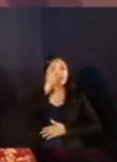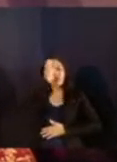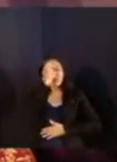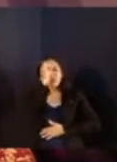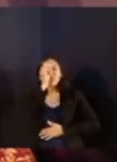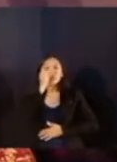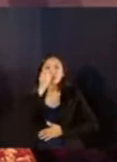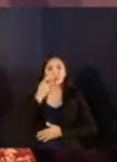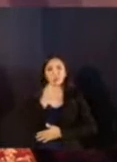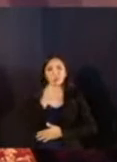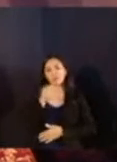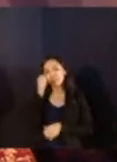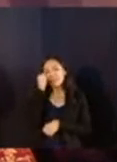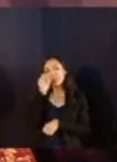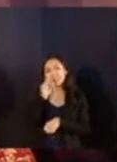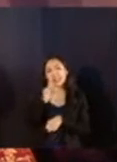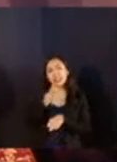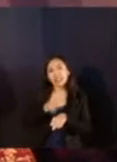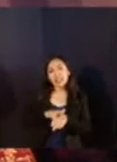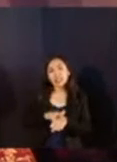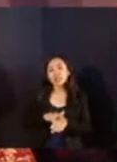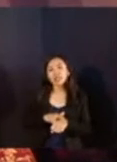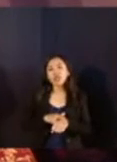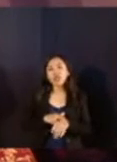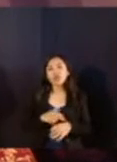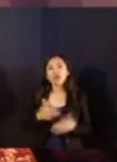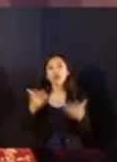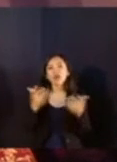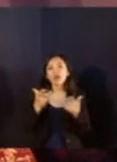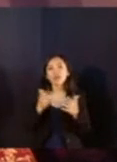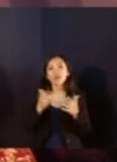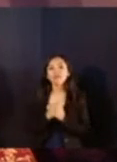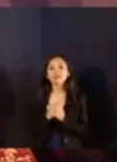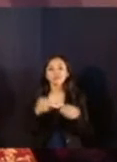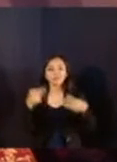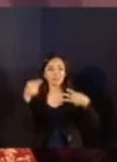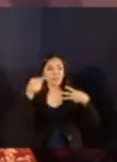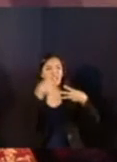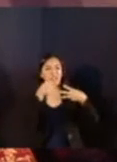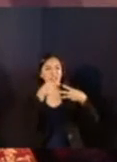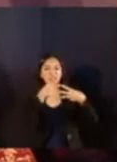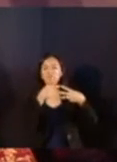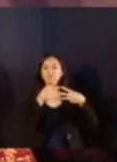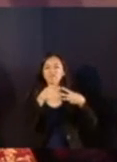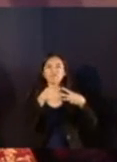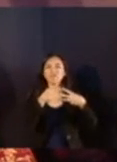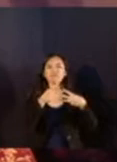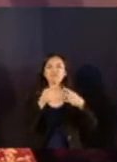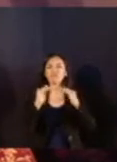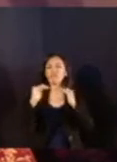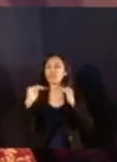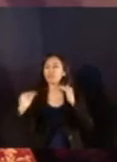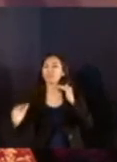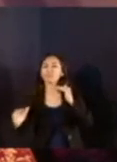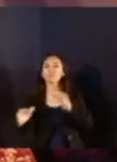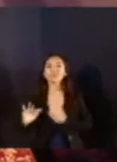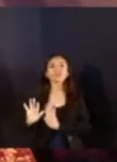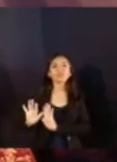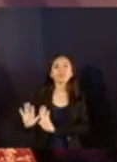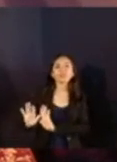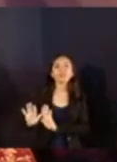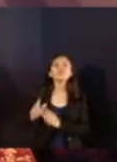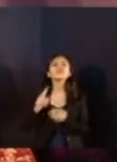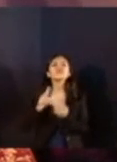secretario de Educación descalificó el enfoque racionalista que creció en Yucatán,